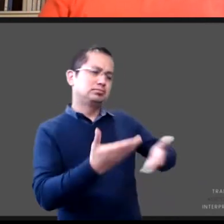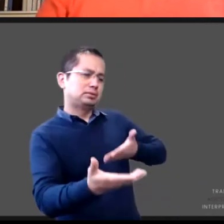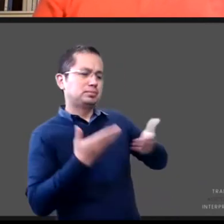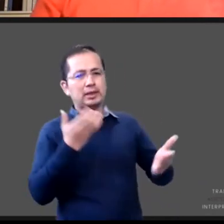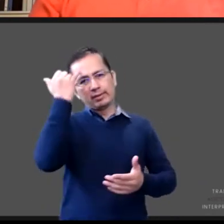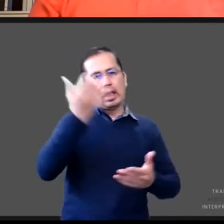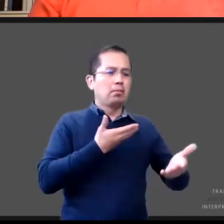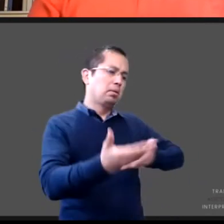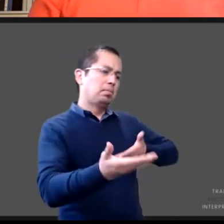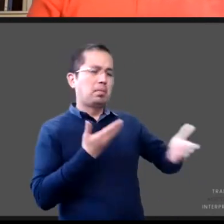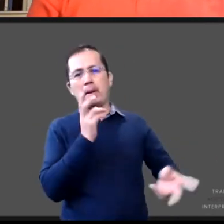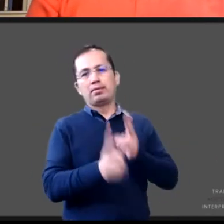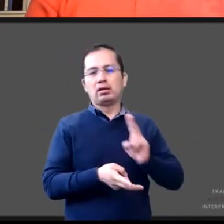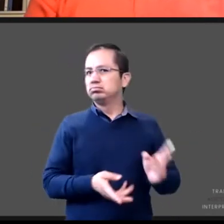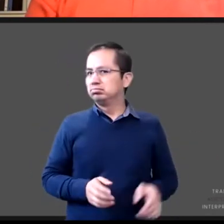es que ahora